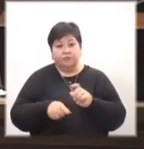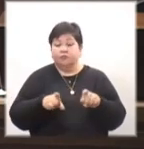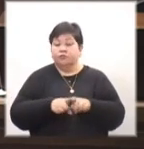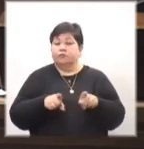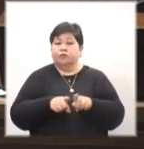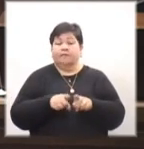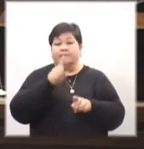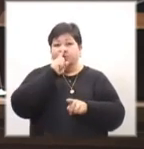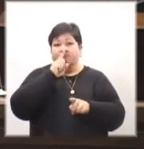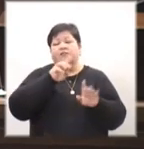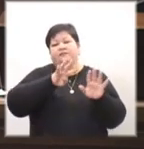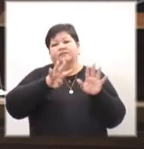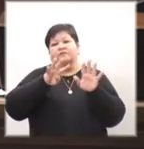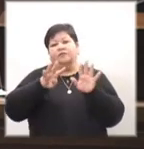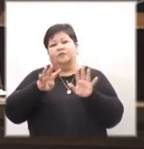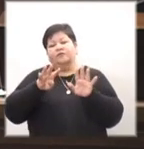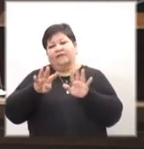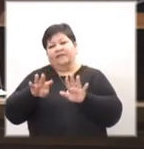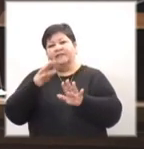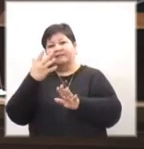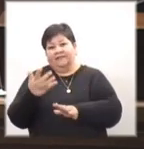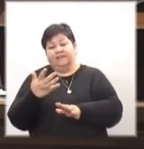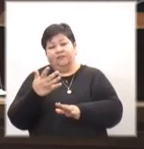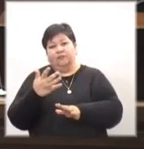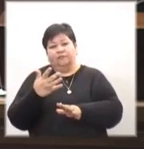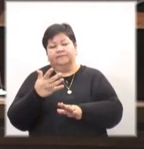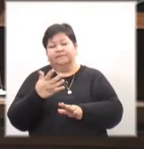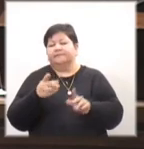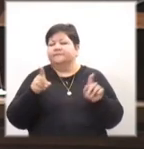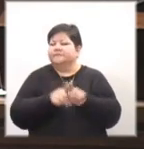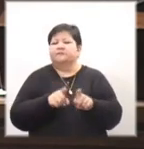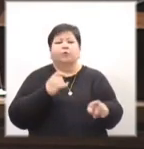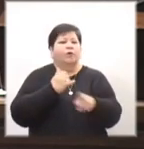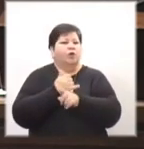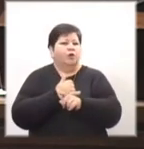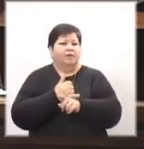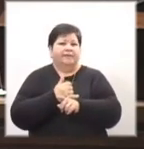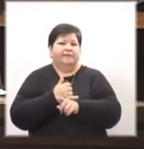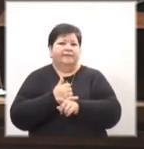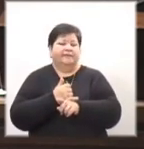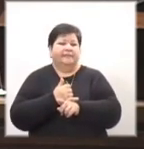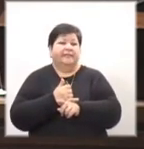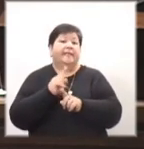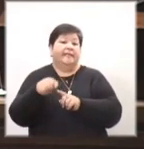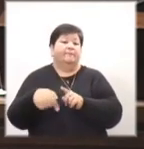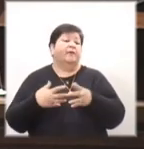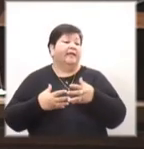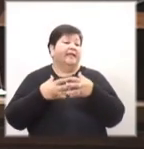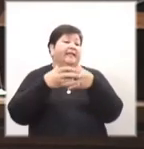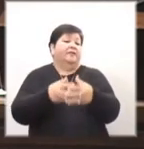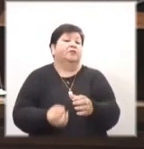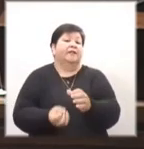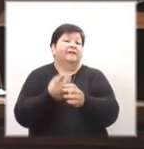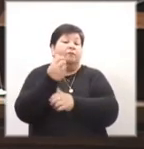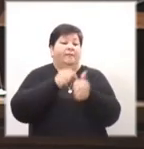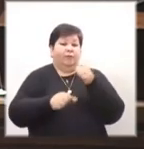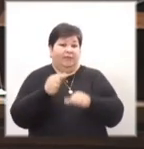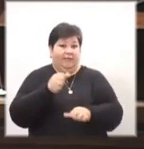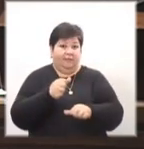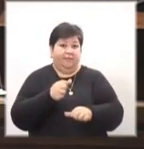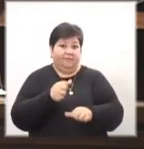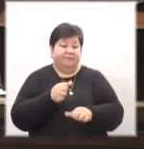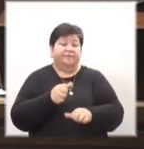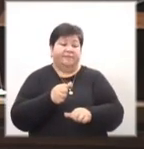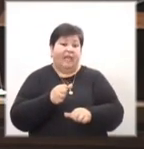de 1995, cometían el mismo error y provocaban generaciones de nuevos perjudicados, aumentando